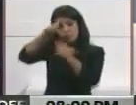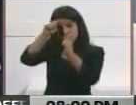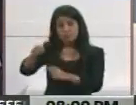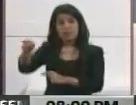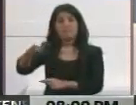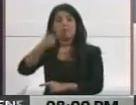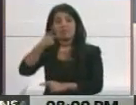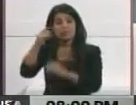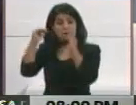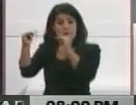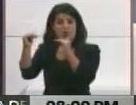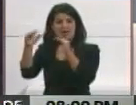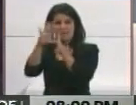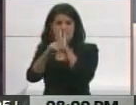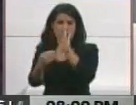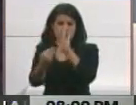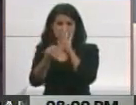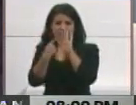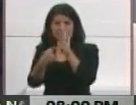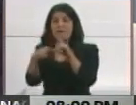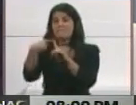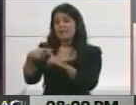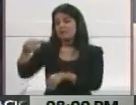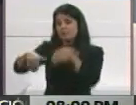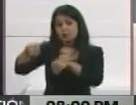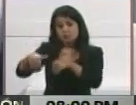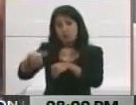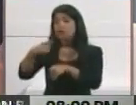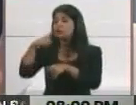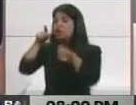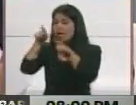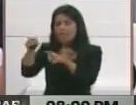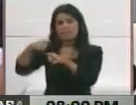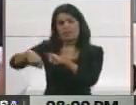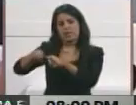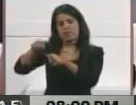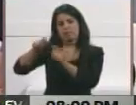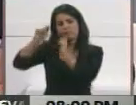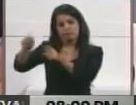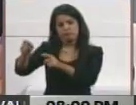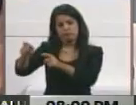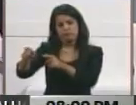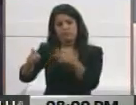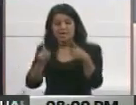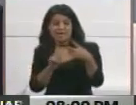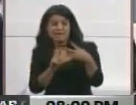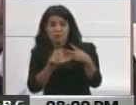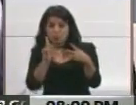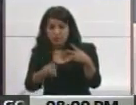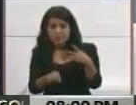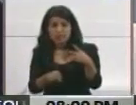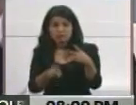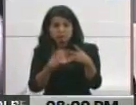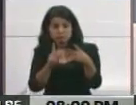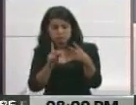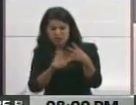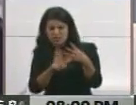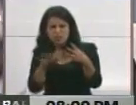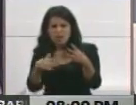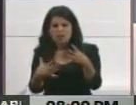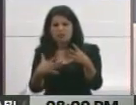fue elegido por la voluntad popular tiene también otra legitimidad que es el acompañamiento